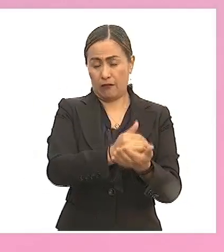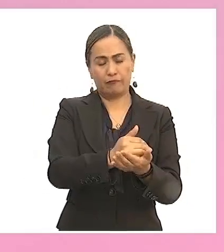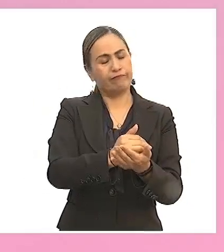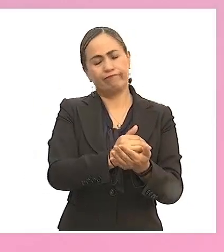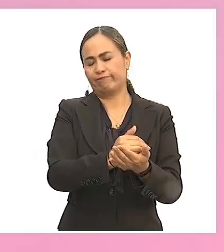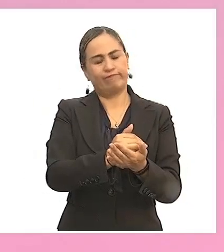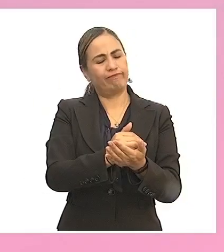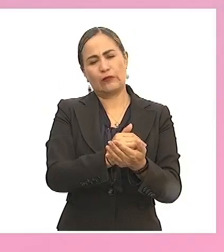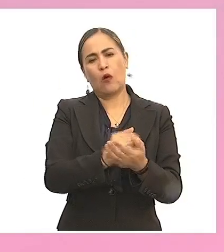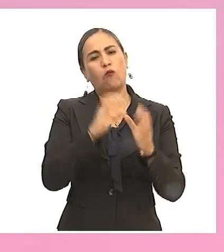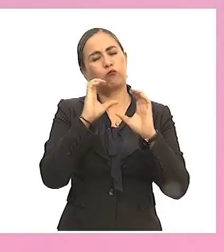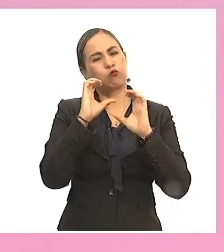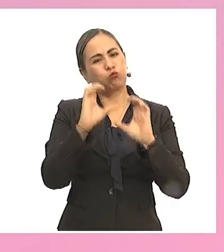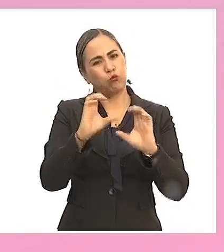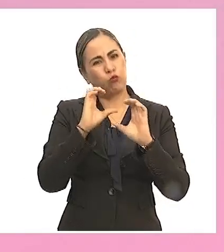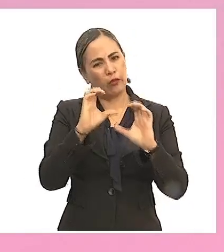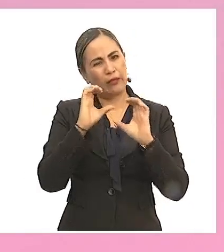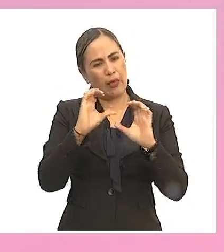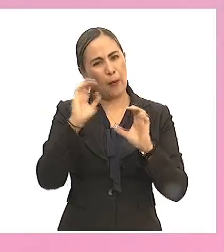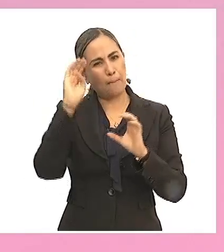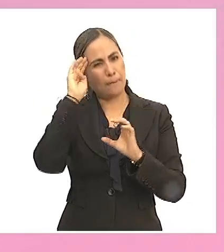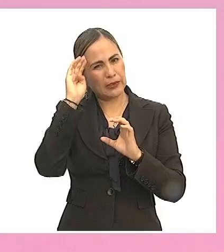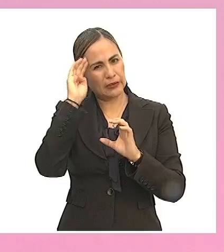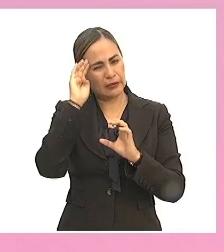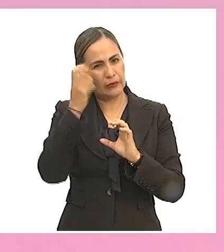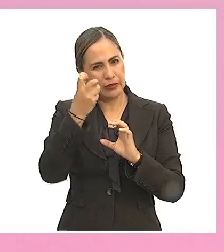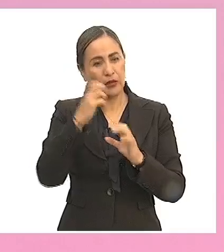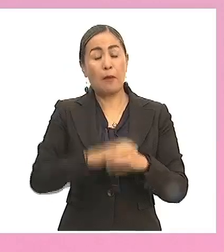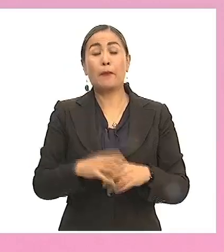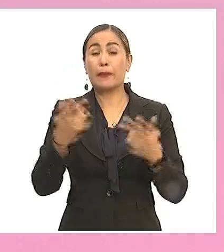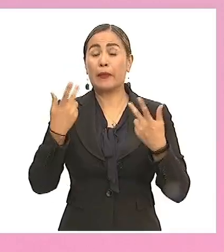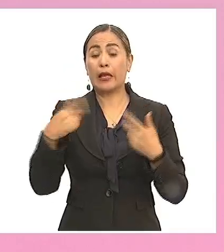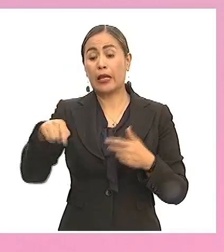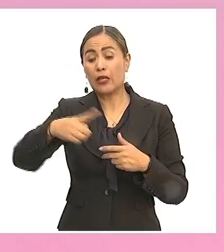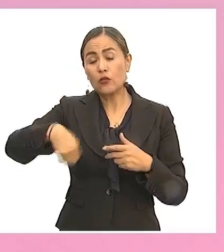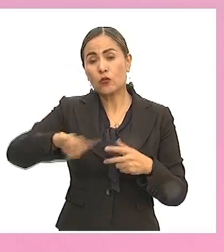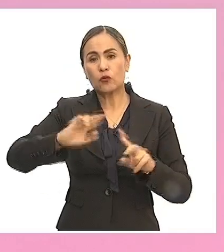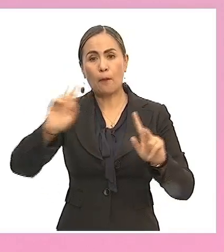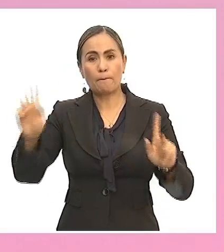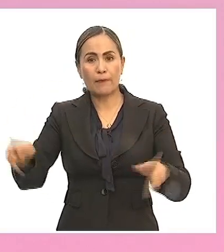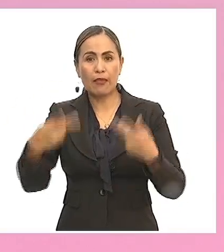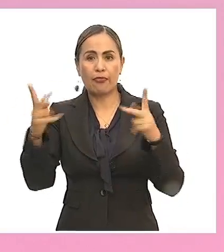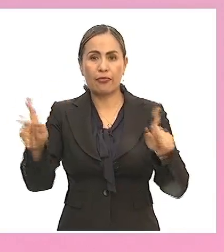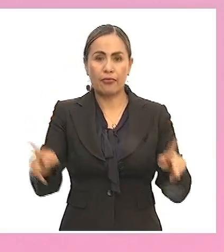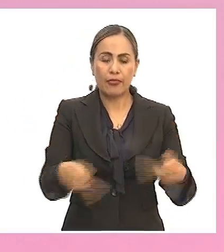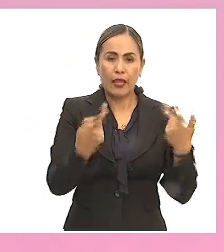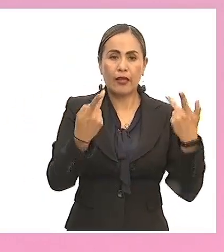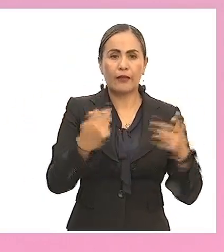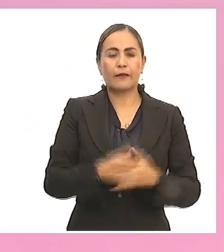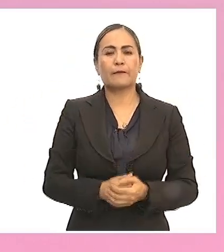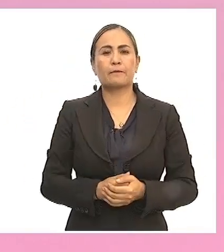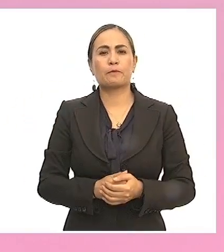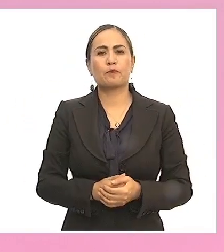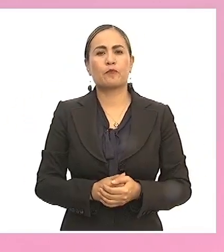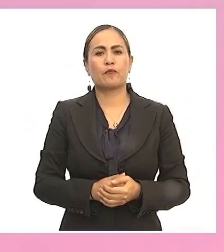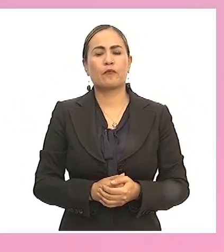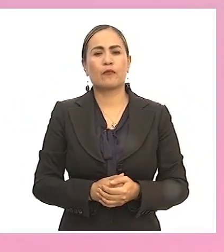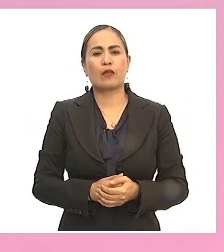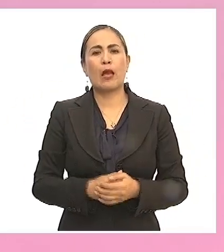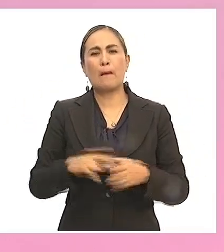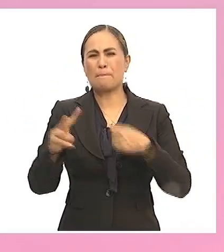Cuidado con los nuevos vendedores de cuentas de vidrio,